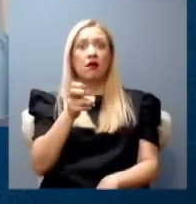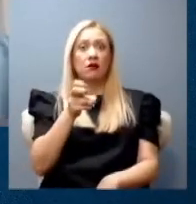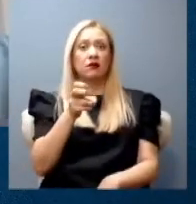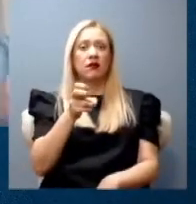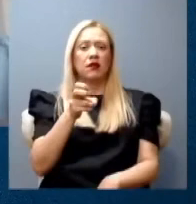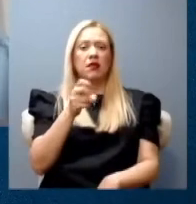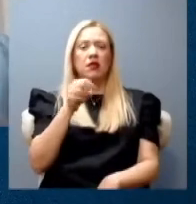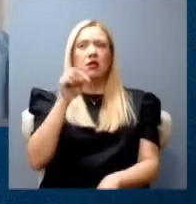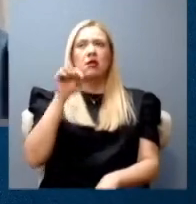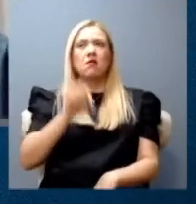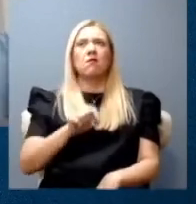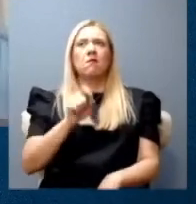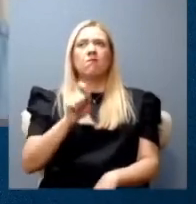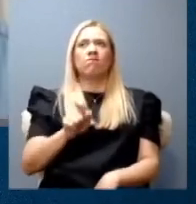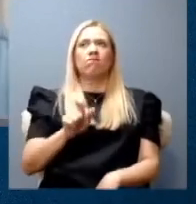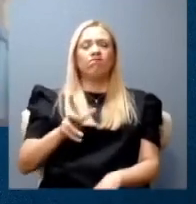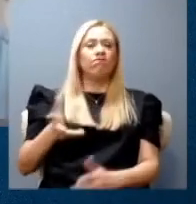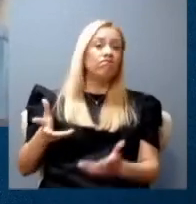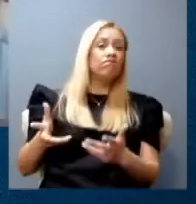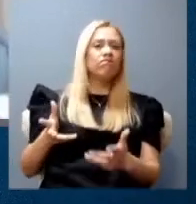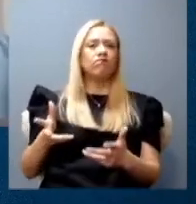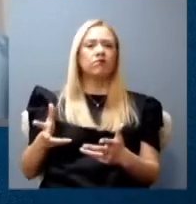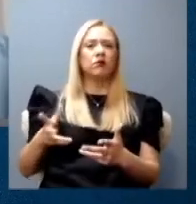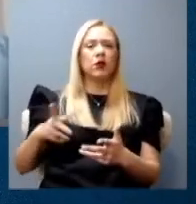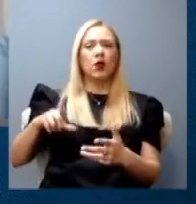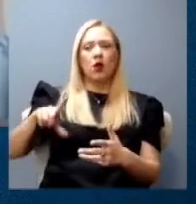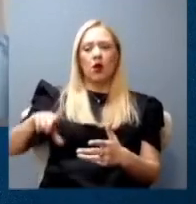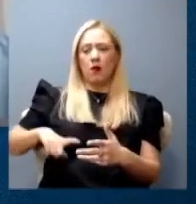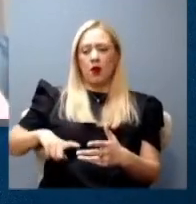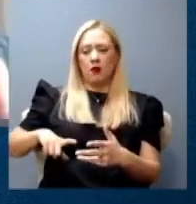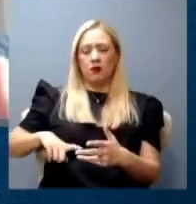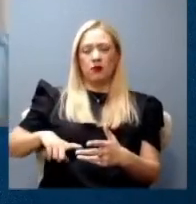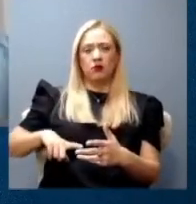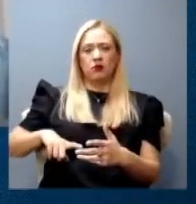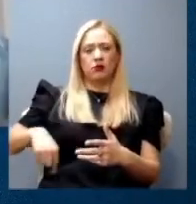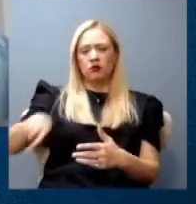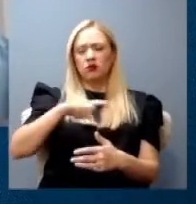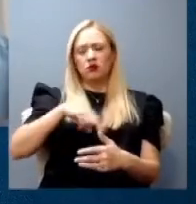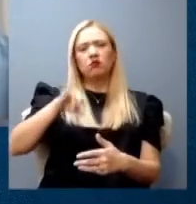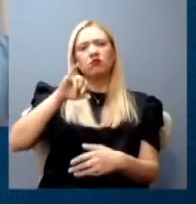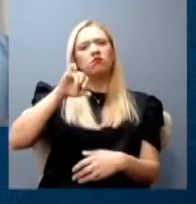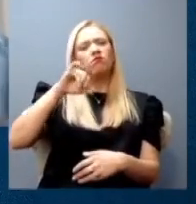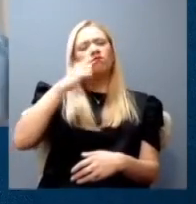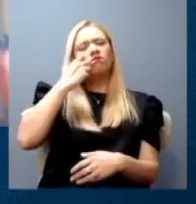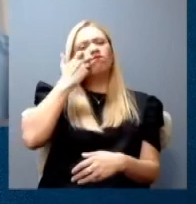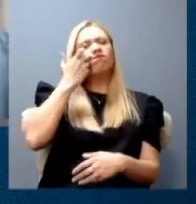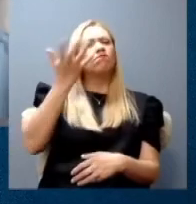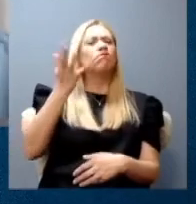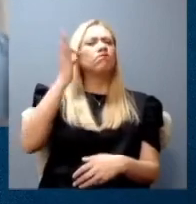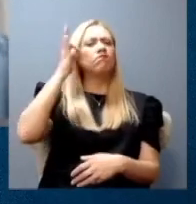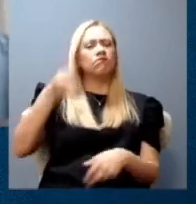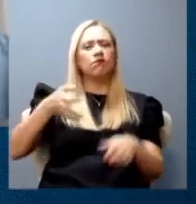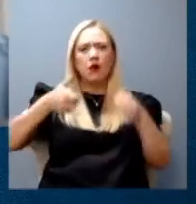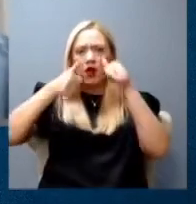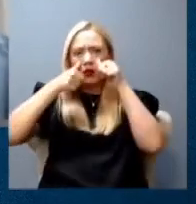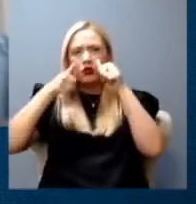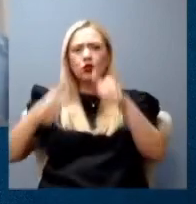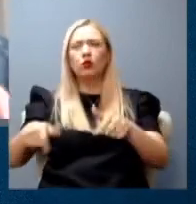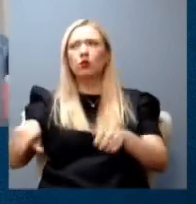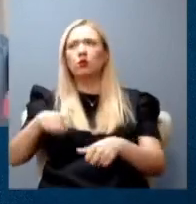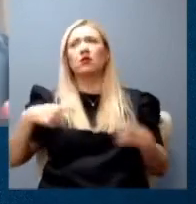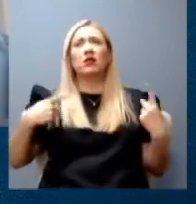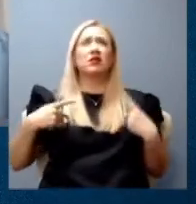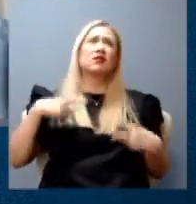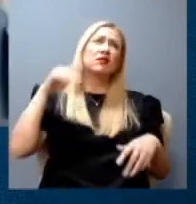está, digamos, que existe más bien una voluntad política para atender esa demanda de las